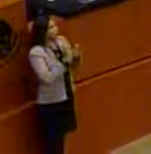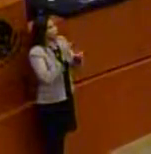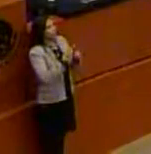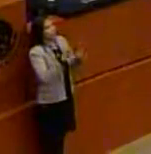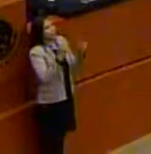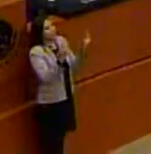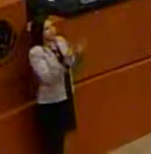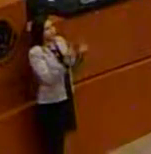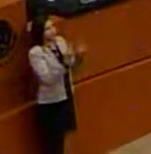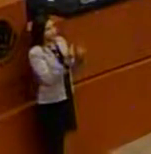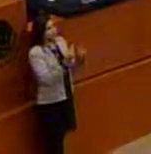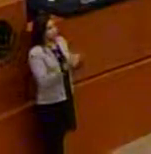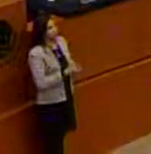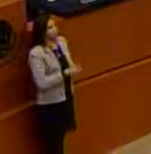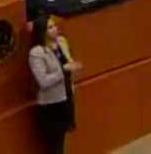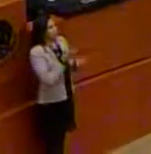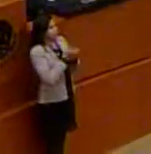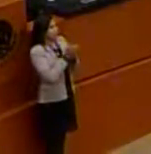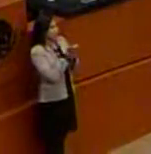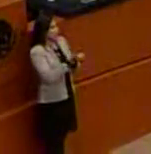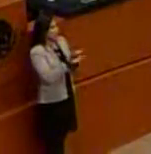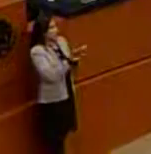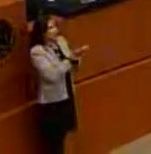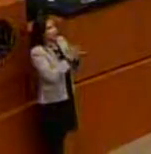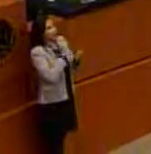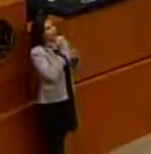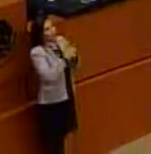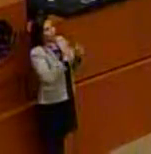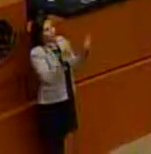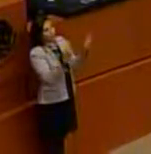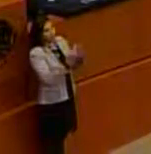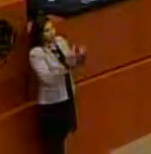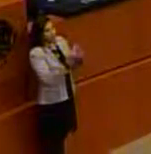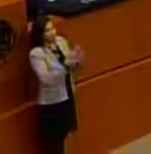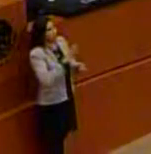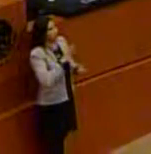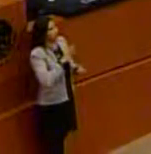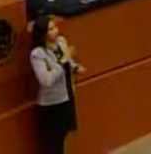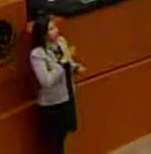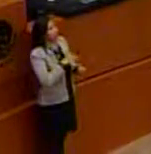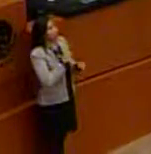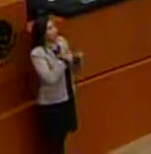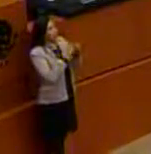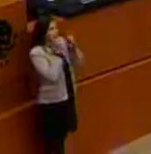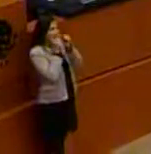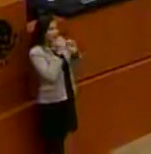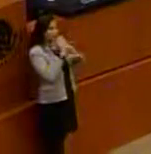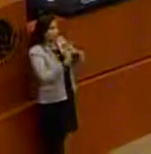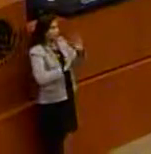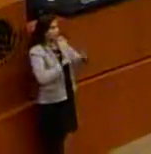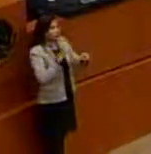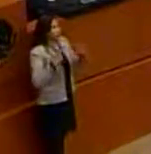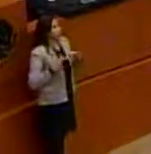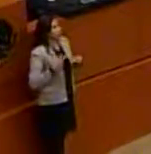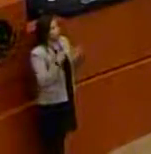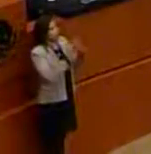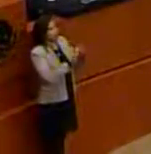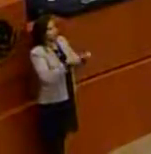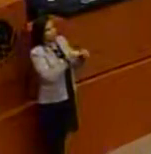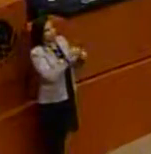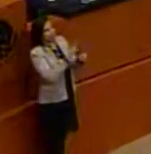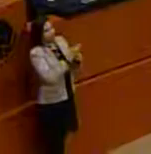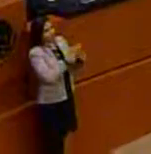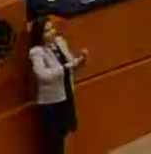con necesidad de un ingreso, con necesidad de una atención en